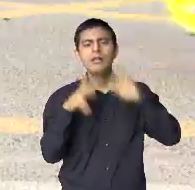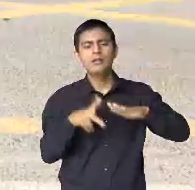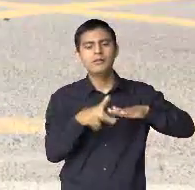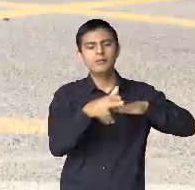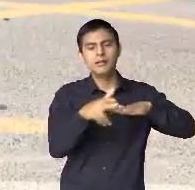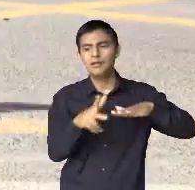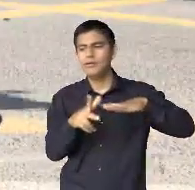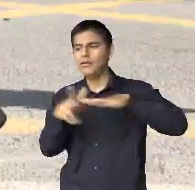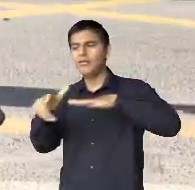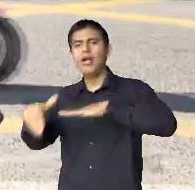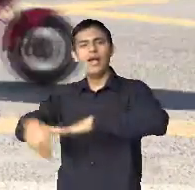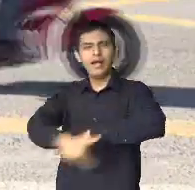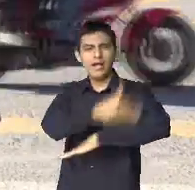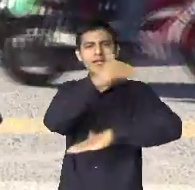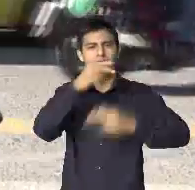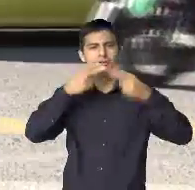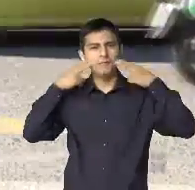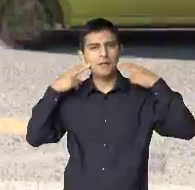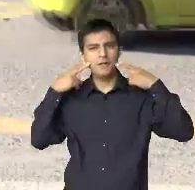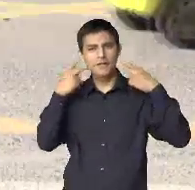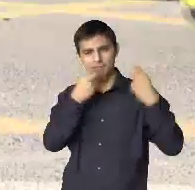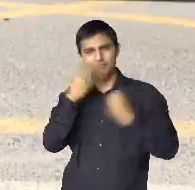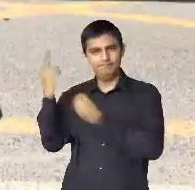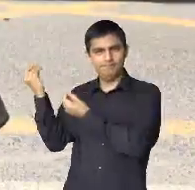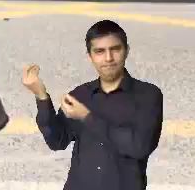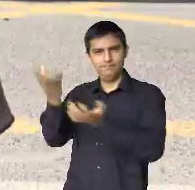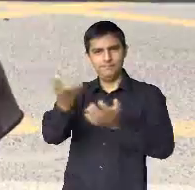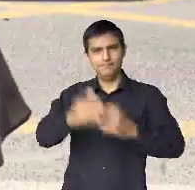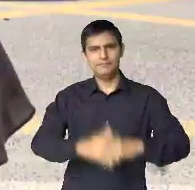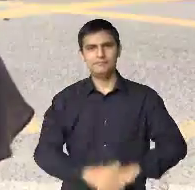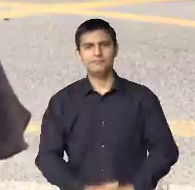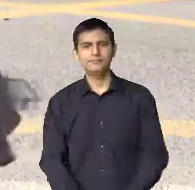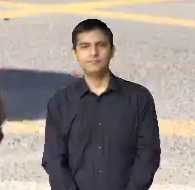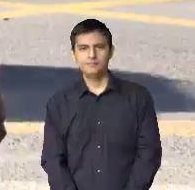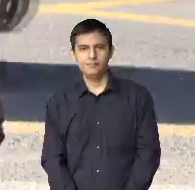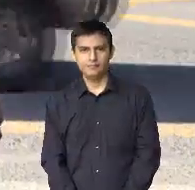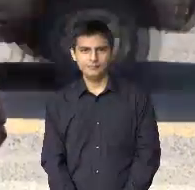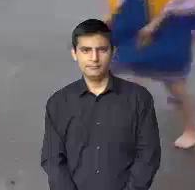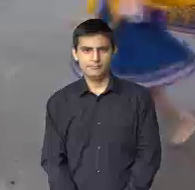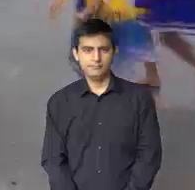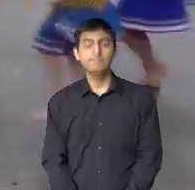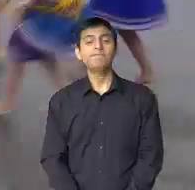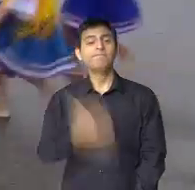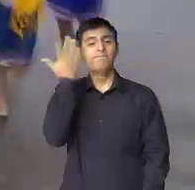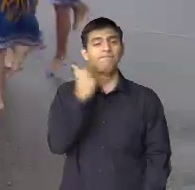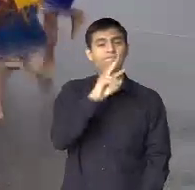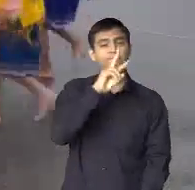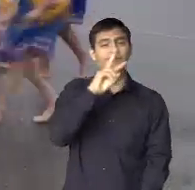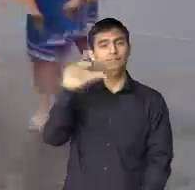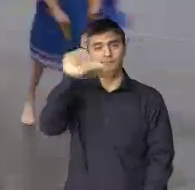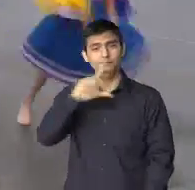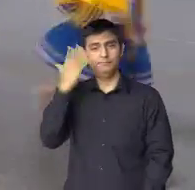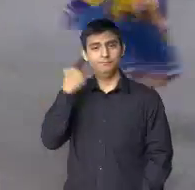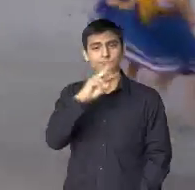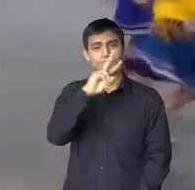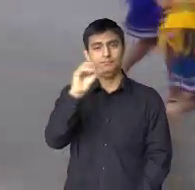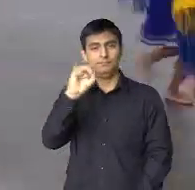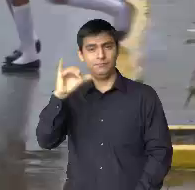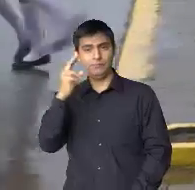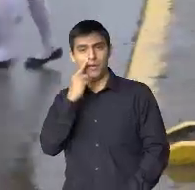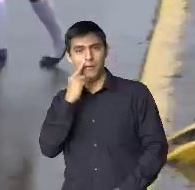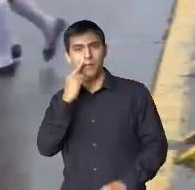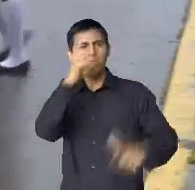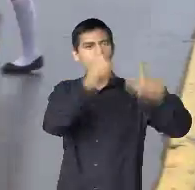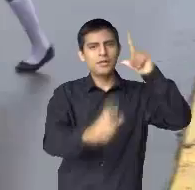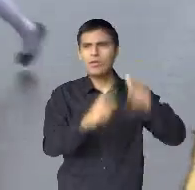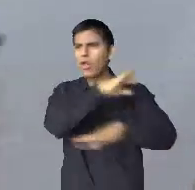concejalas, inauguraron calles en Nueva Loja. A continuación, un informe. Este lunes 20 de junio fue un día